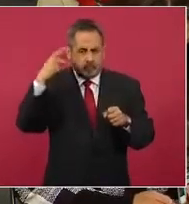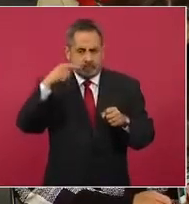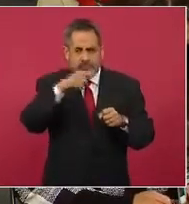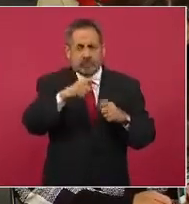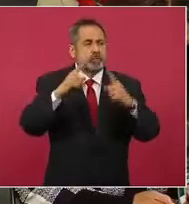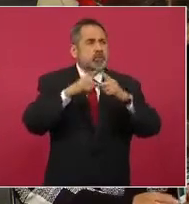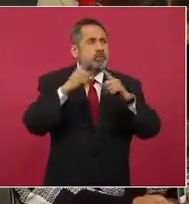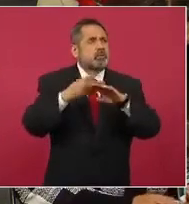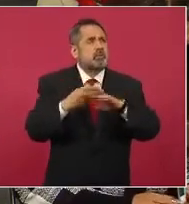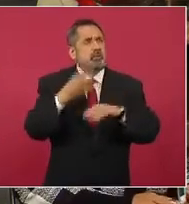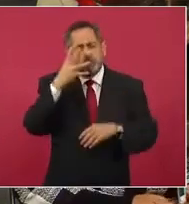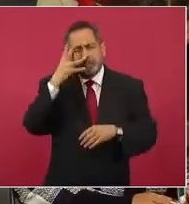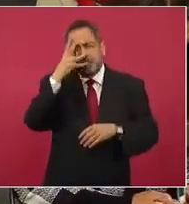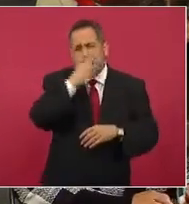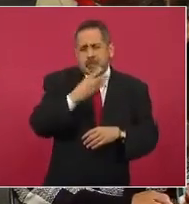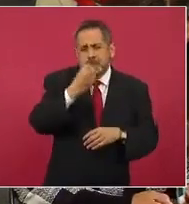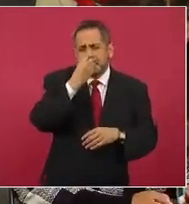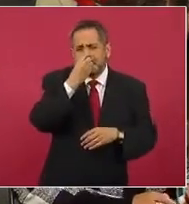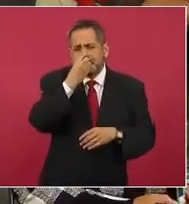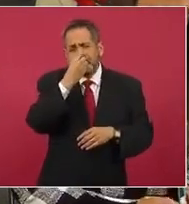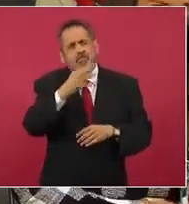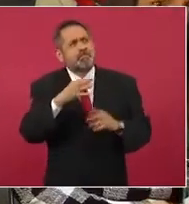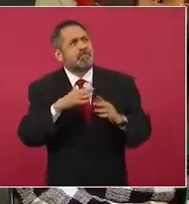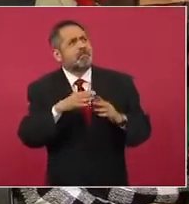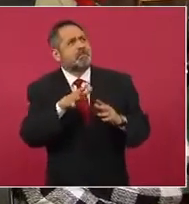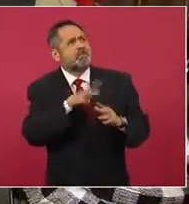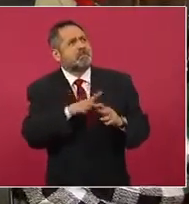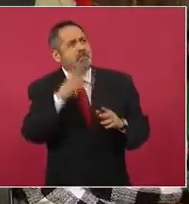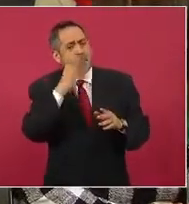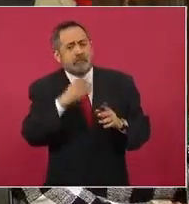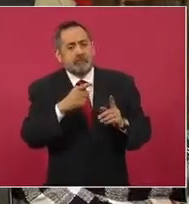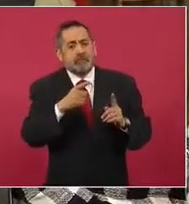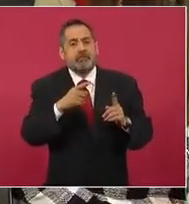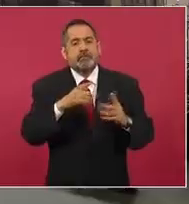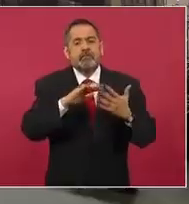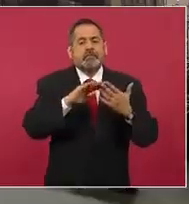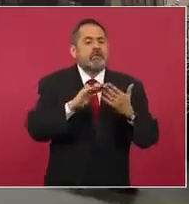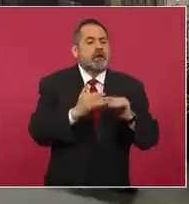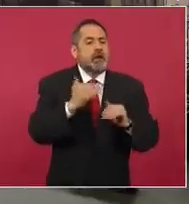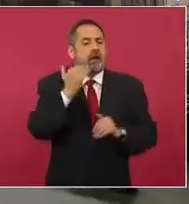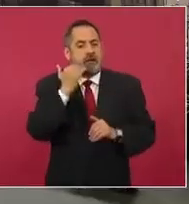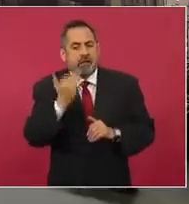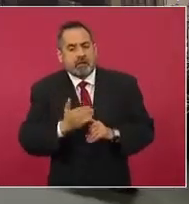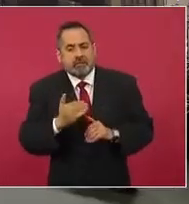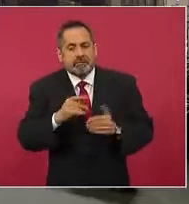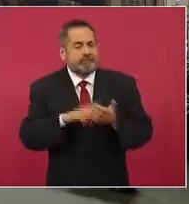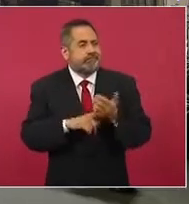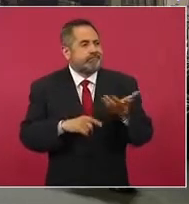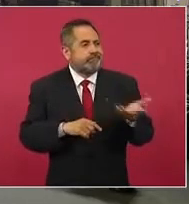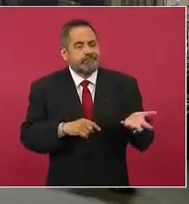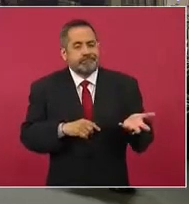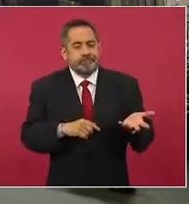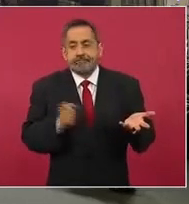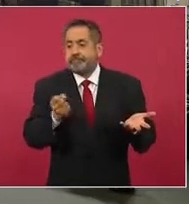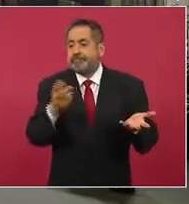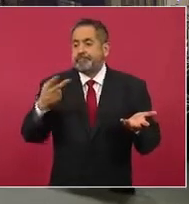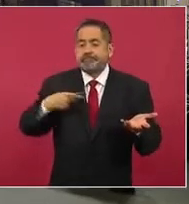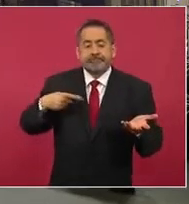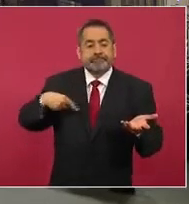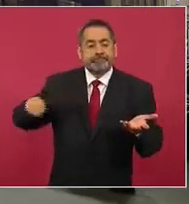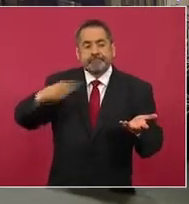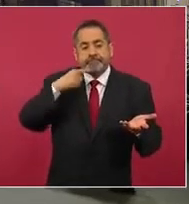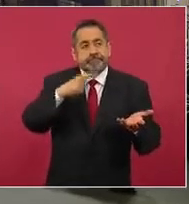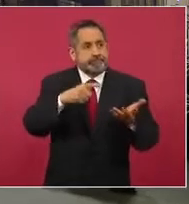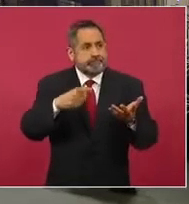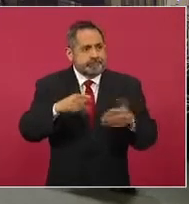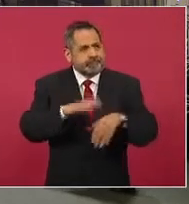verdad es un monumento hermoso, pero pues está todo deteriorado, hay gente que dice que se